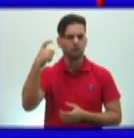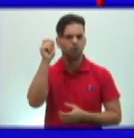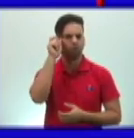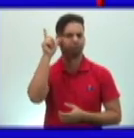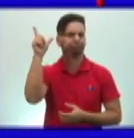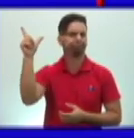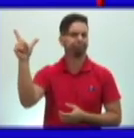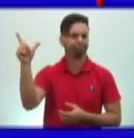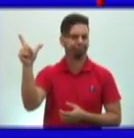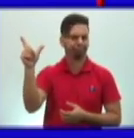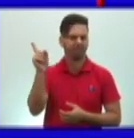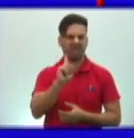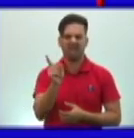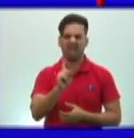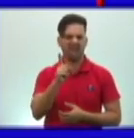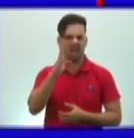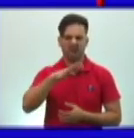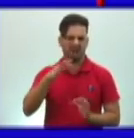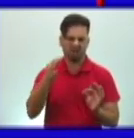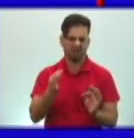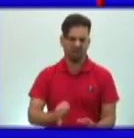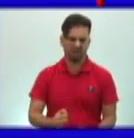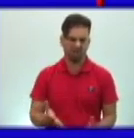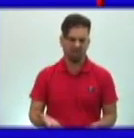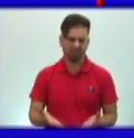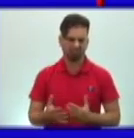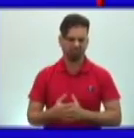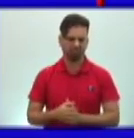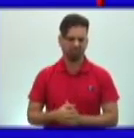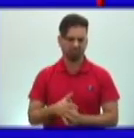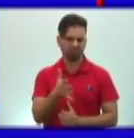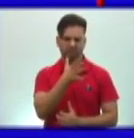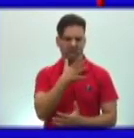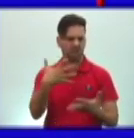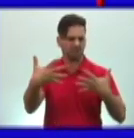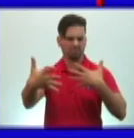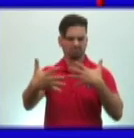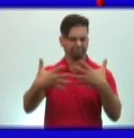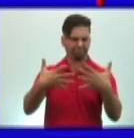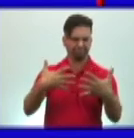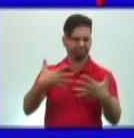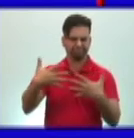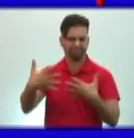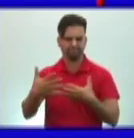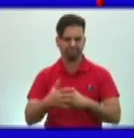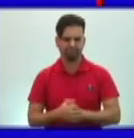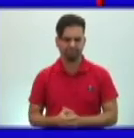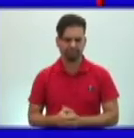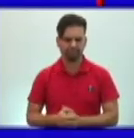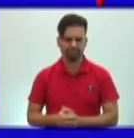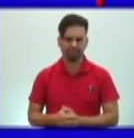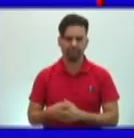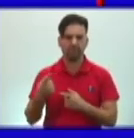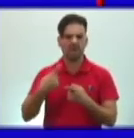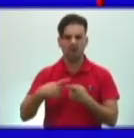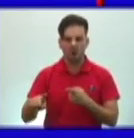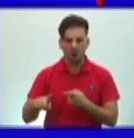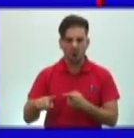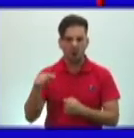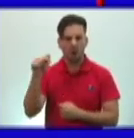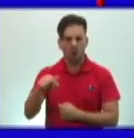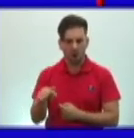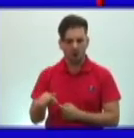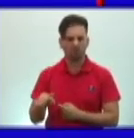no se sostienen en su realidad. Por eso hablamos de espejismo. Y los que militan en los problemas de su realidad y los que militan